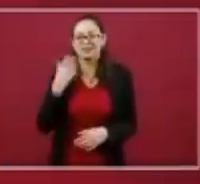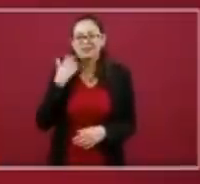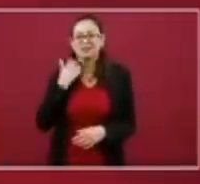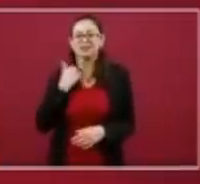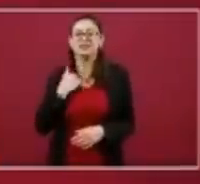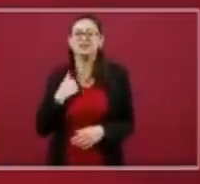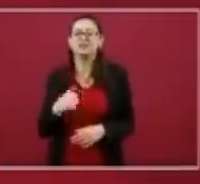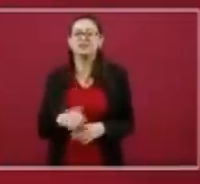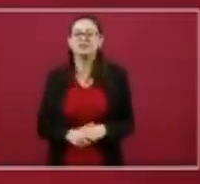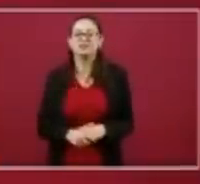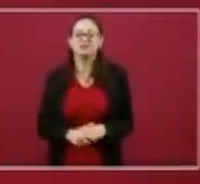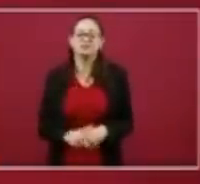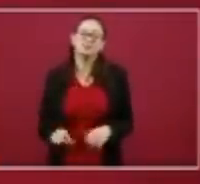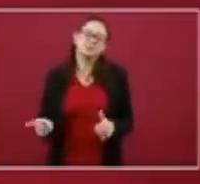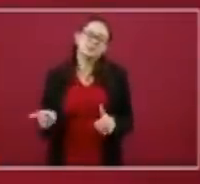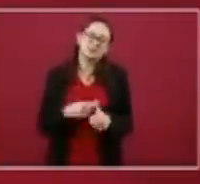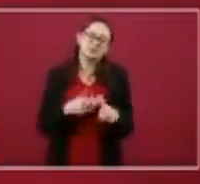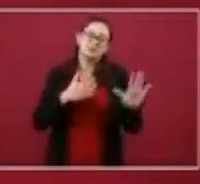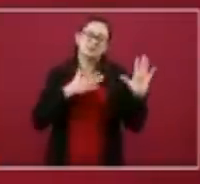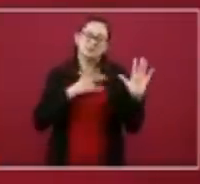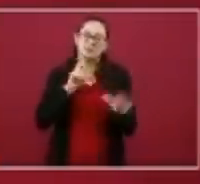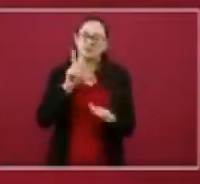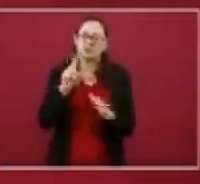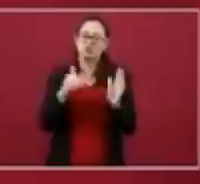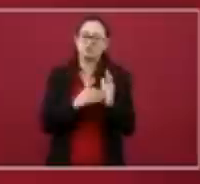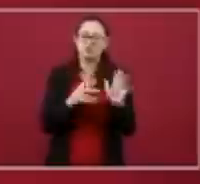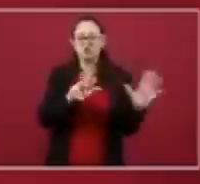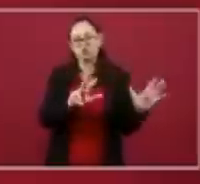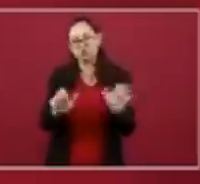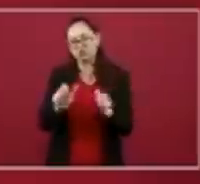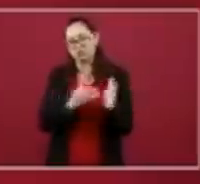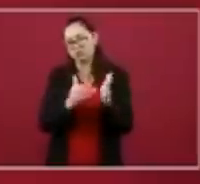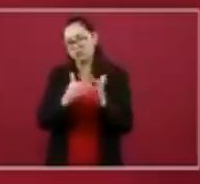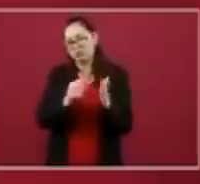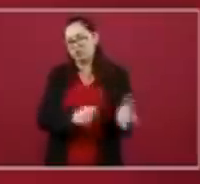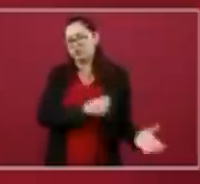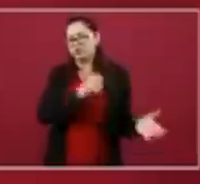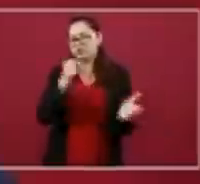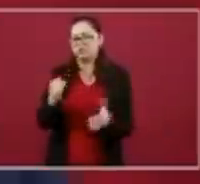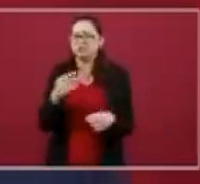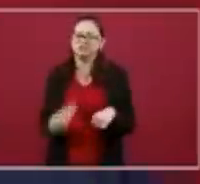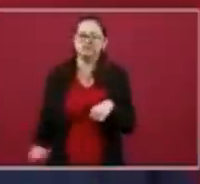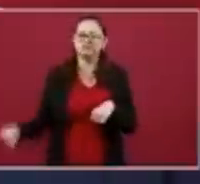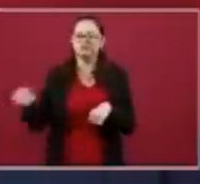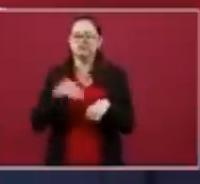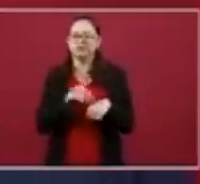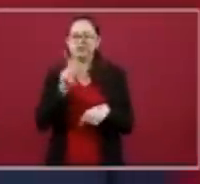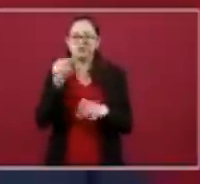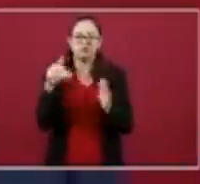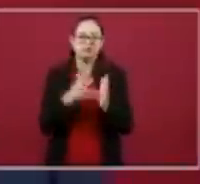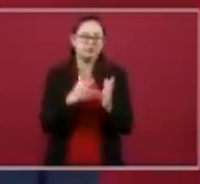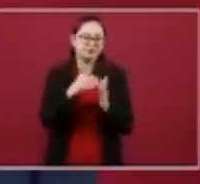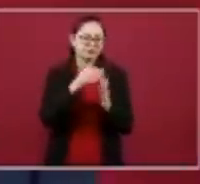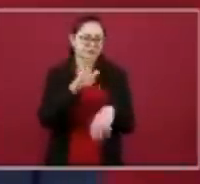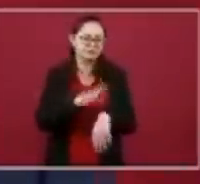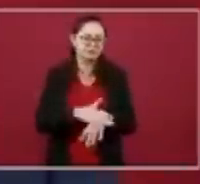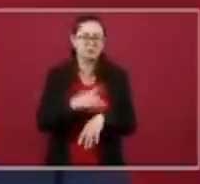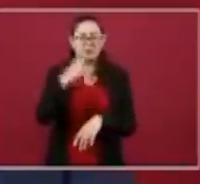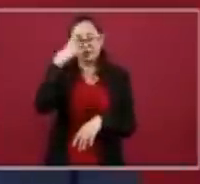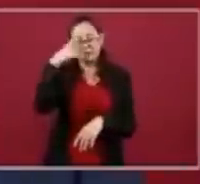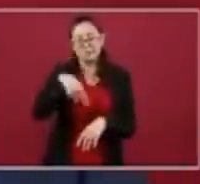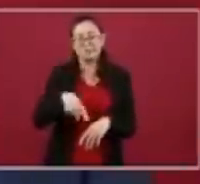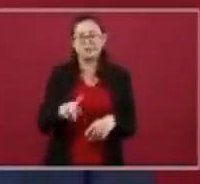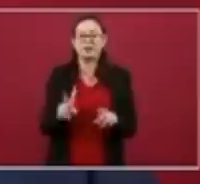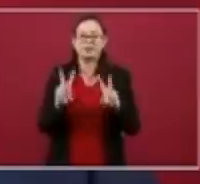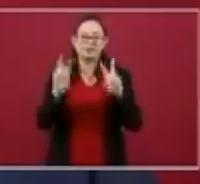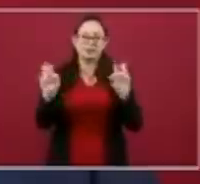Primero había un compromiso de 2,800 millones y luego se agregaron 2,000 más para el plan